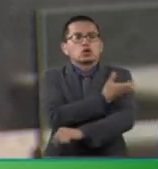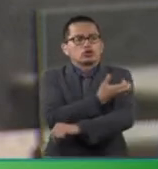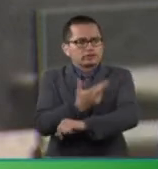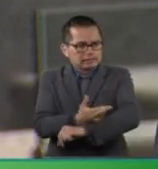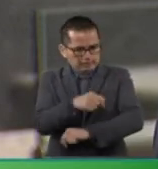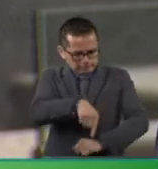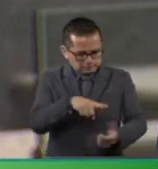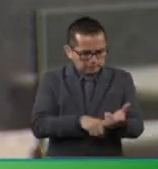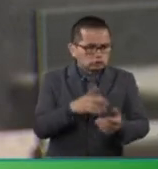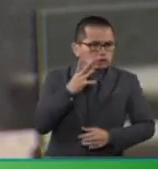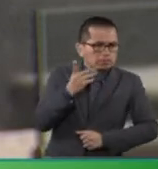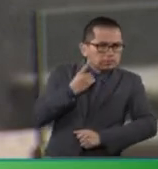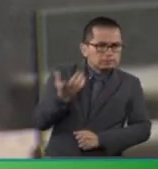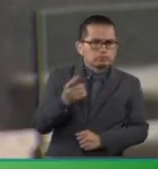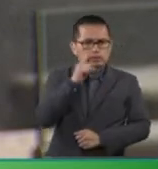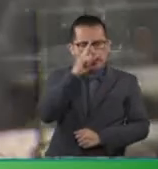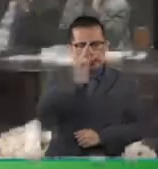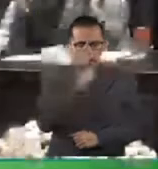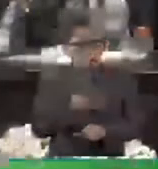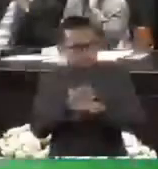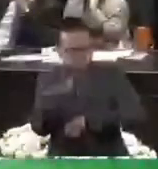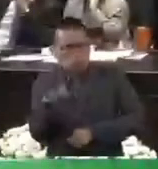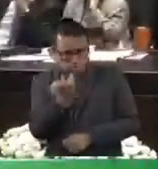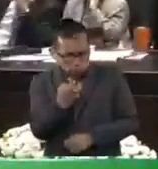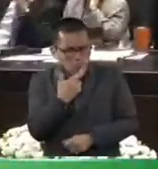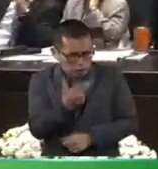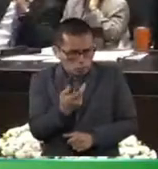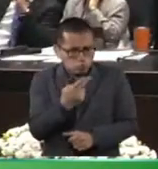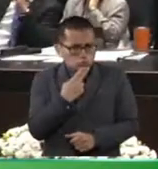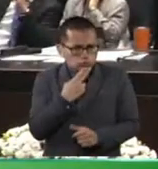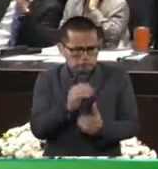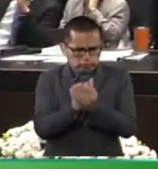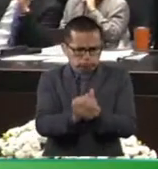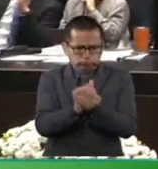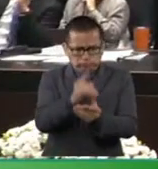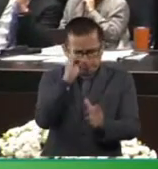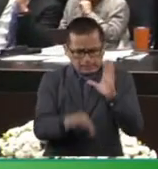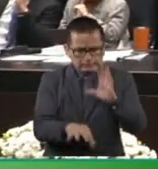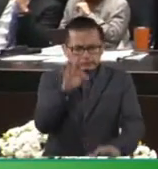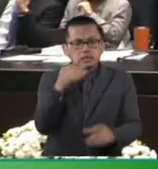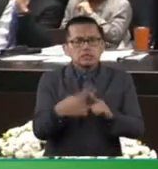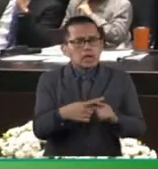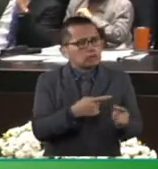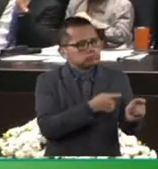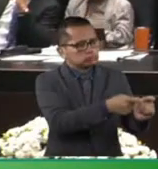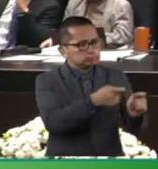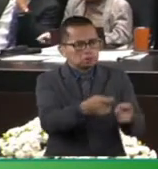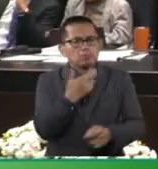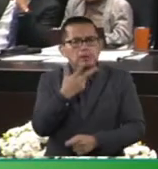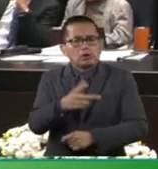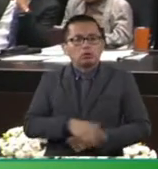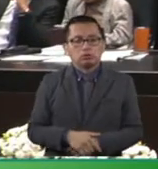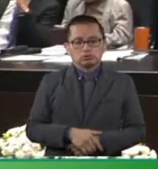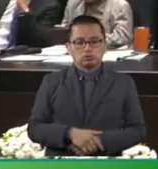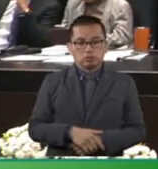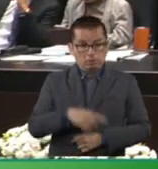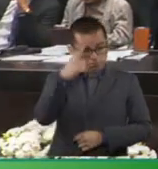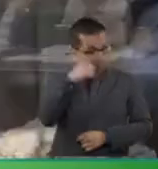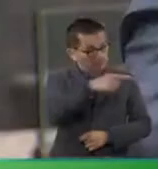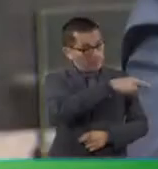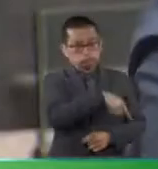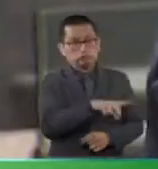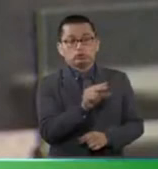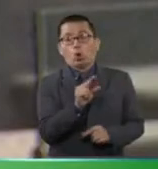Estados Sus comisiones por qué Por qué se aplican un método para ustedes